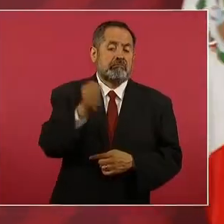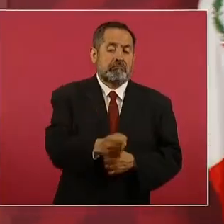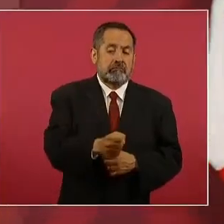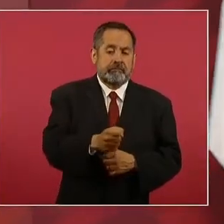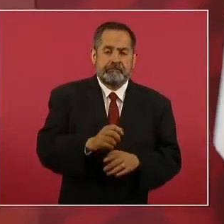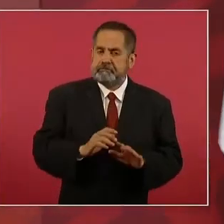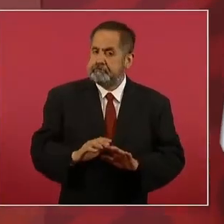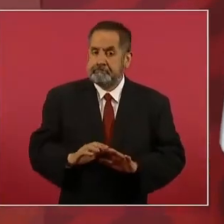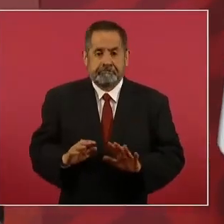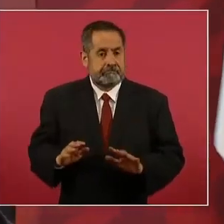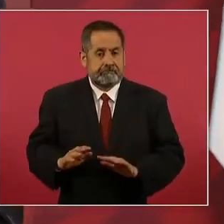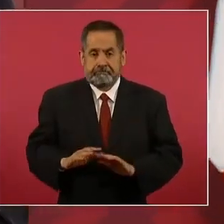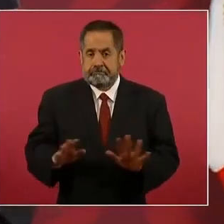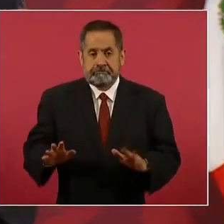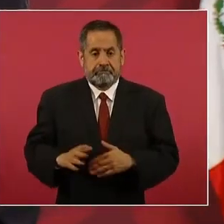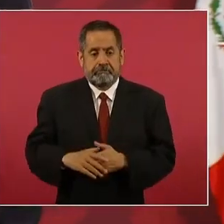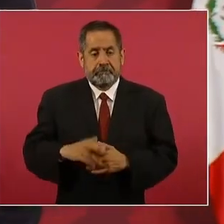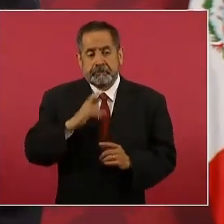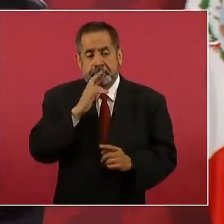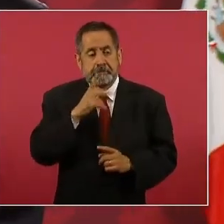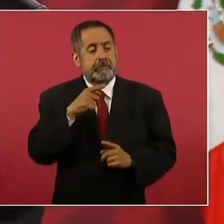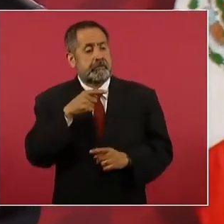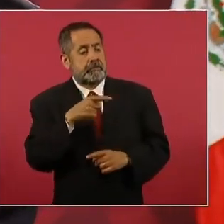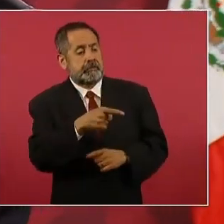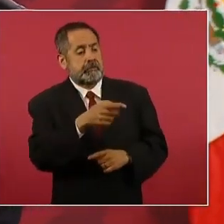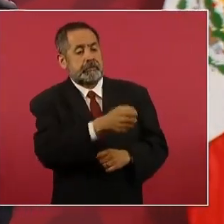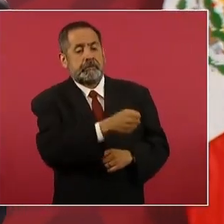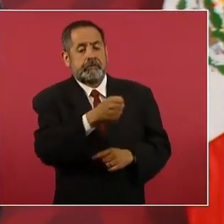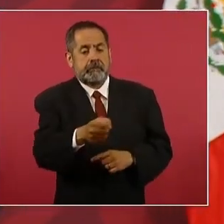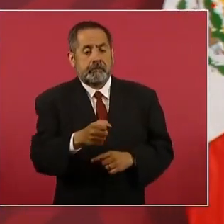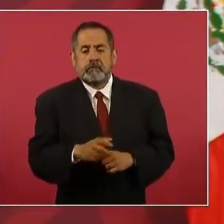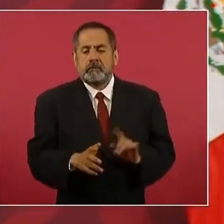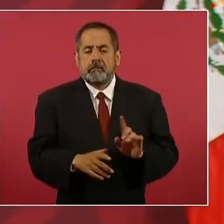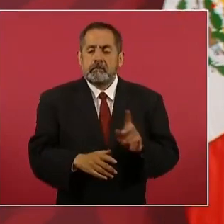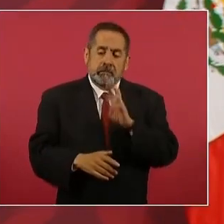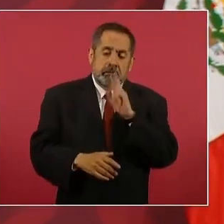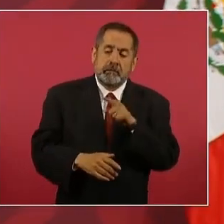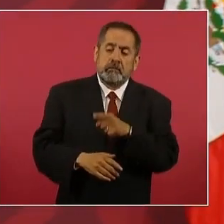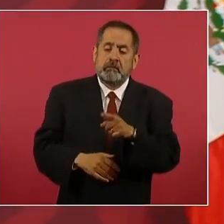prefieren a fulano, a merengano,